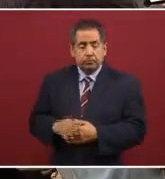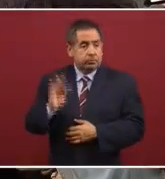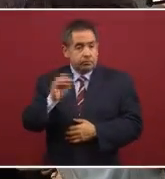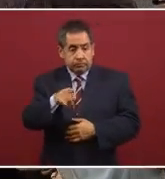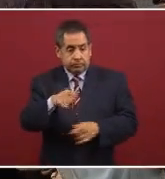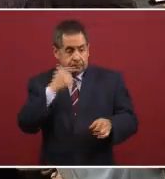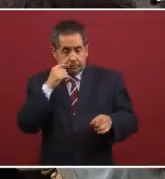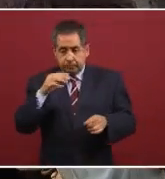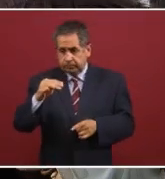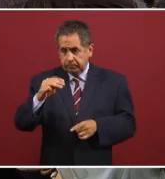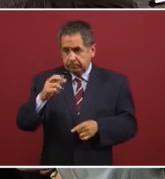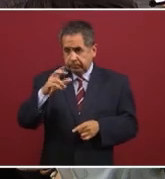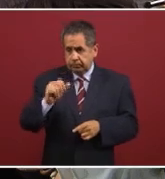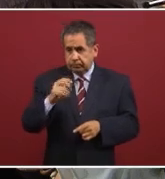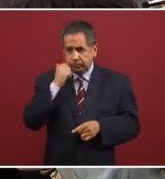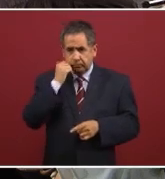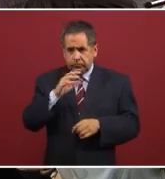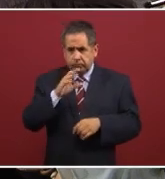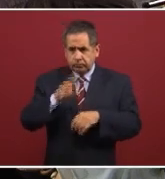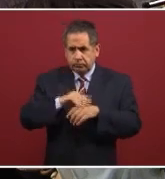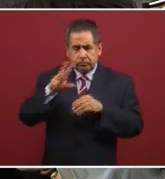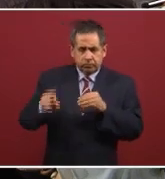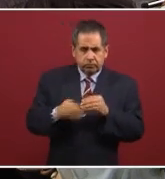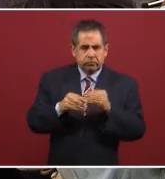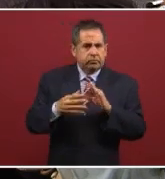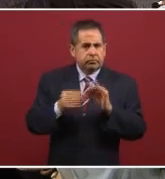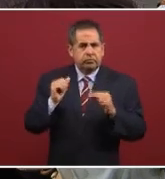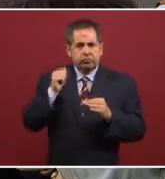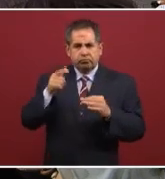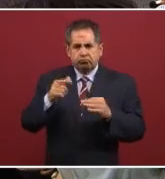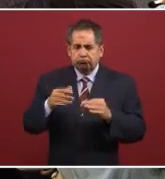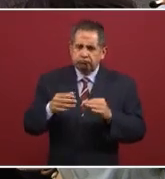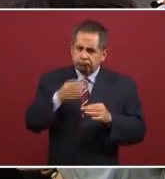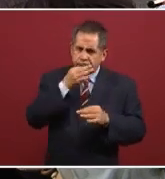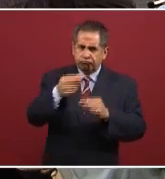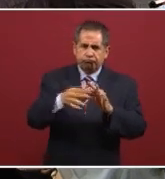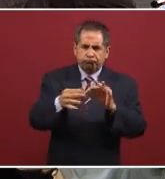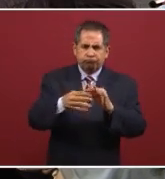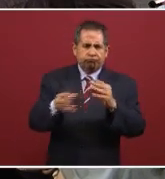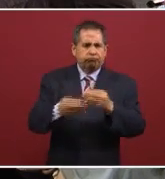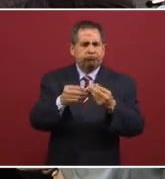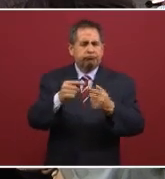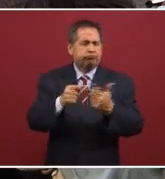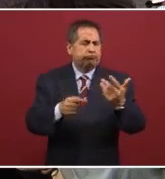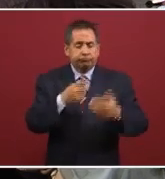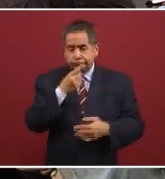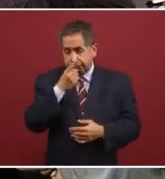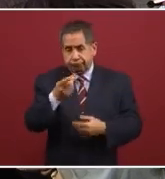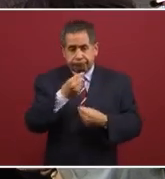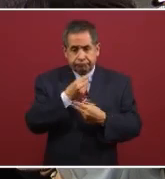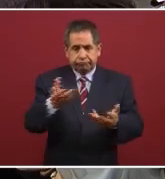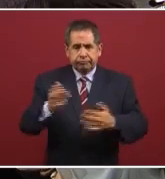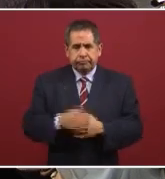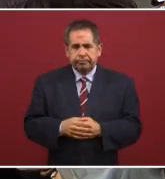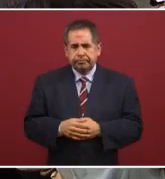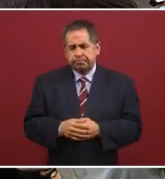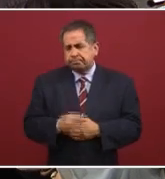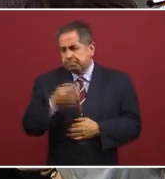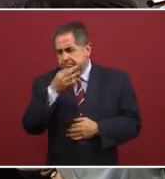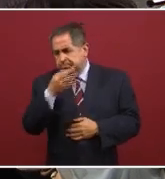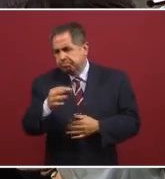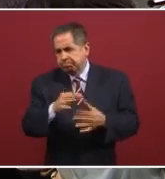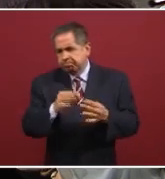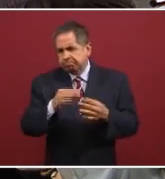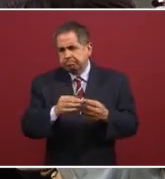Marcelo, sobre este último tema tengas algo que decir, un adelanto,